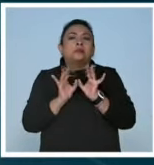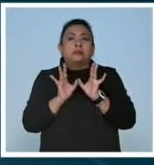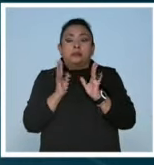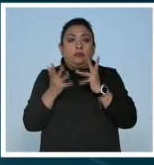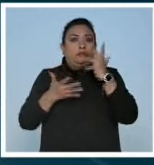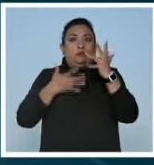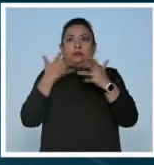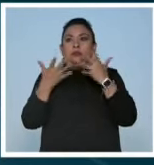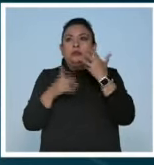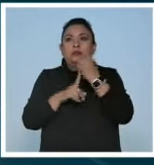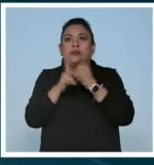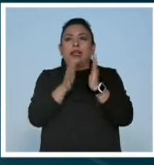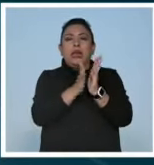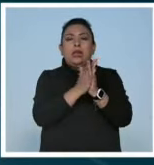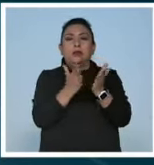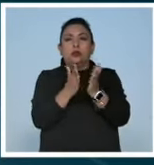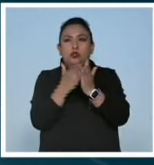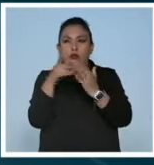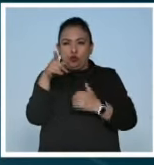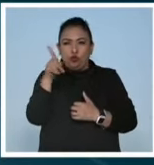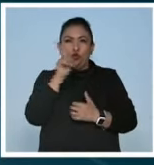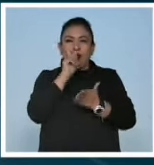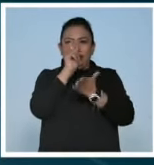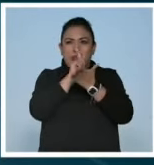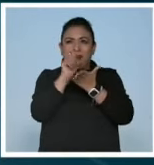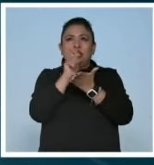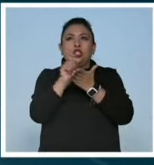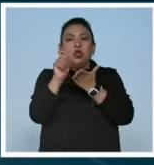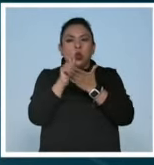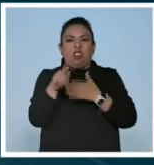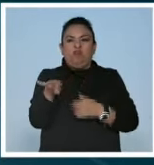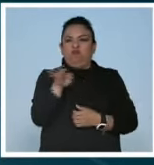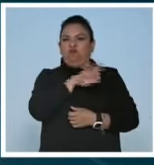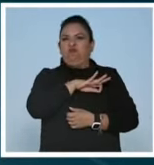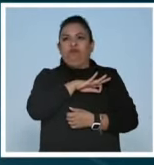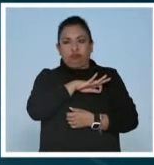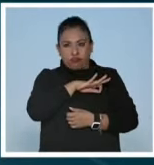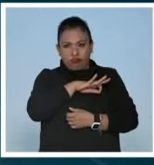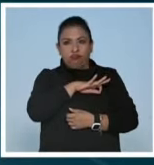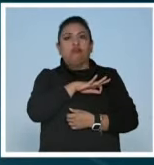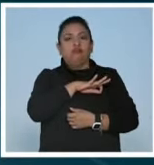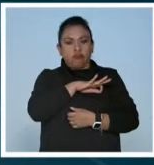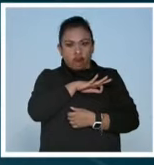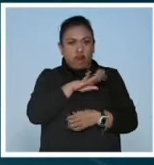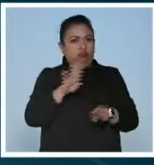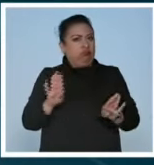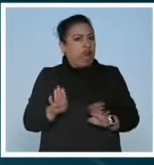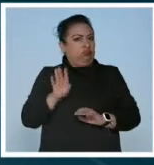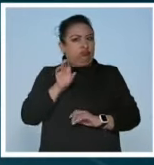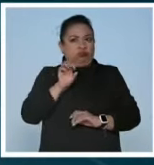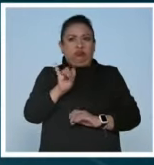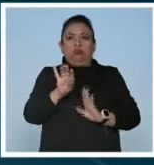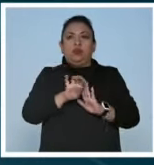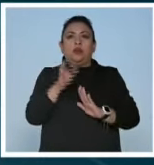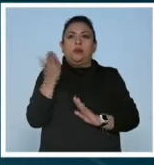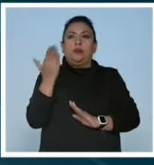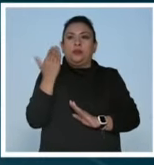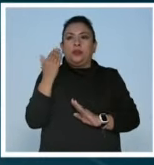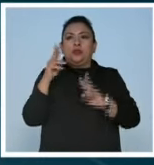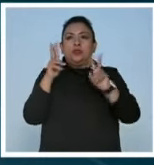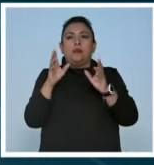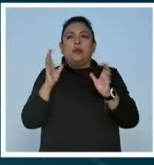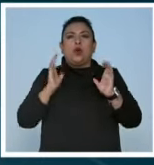escándalo. Son ciertos libros. Tú eres una escritora muy arriesgada, muy atrevida. Por ejemplo, recientemente Cuerpo